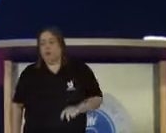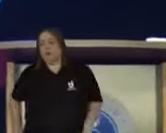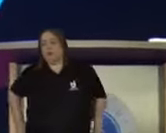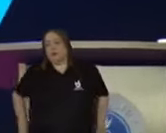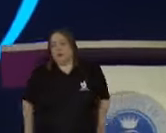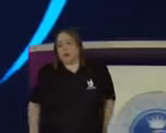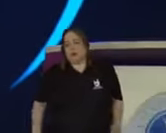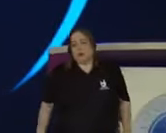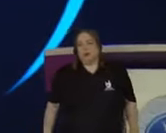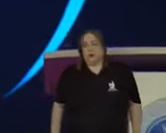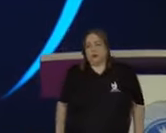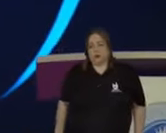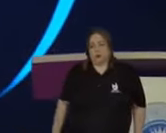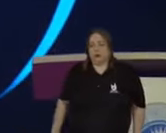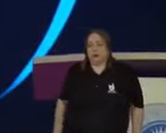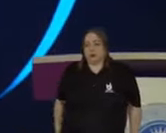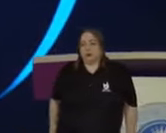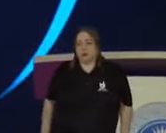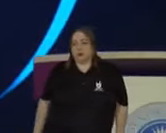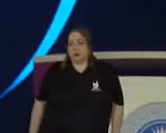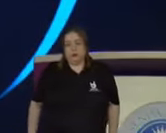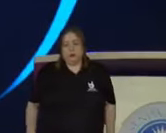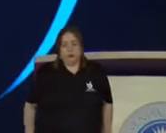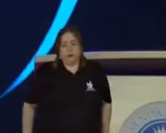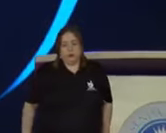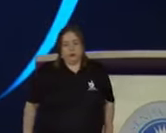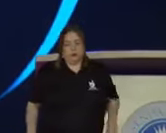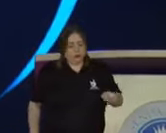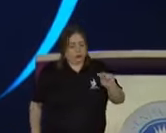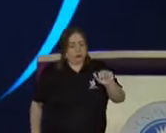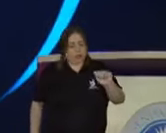Es parecido en Argentina, a un bobo le decimos Nabo.